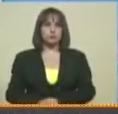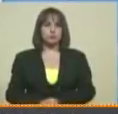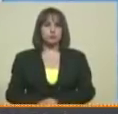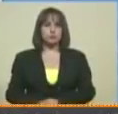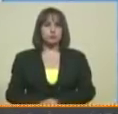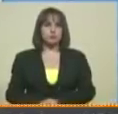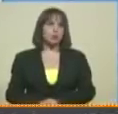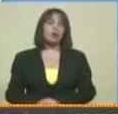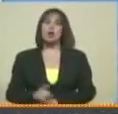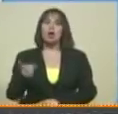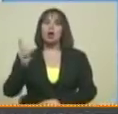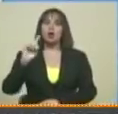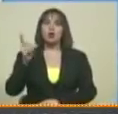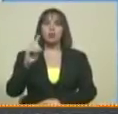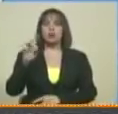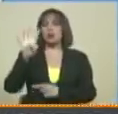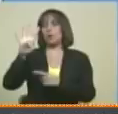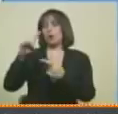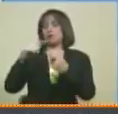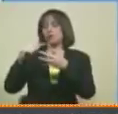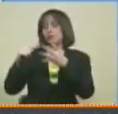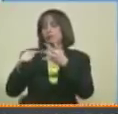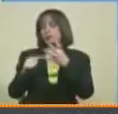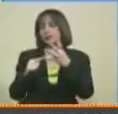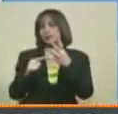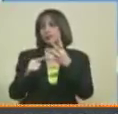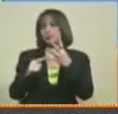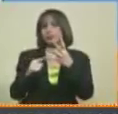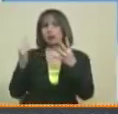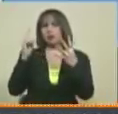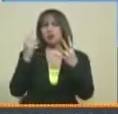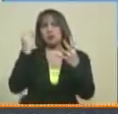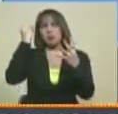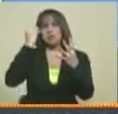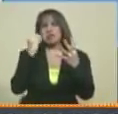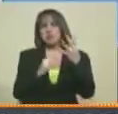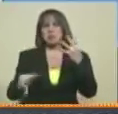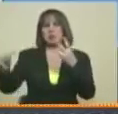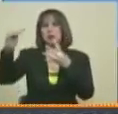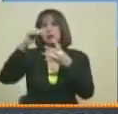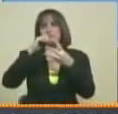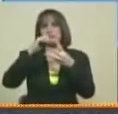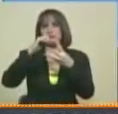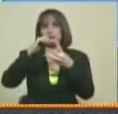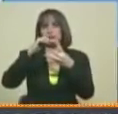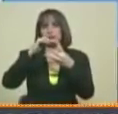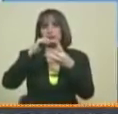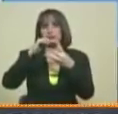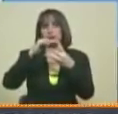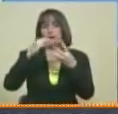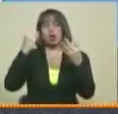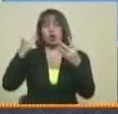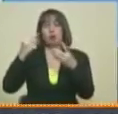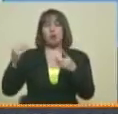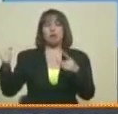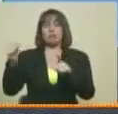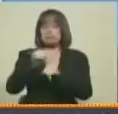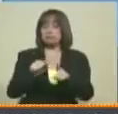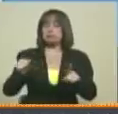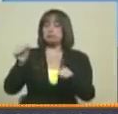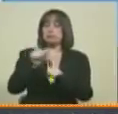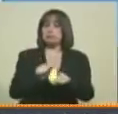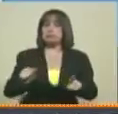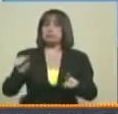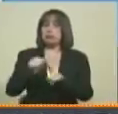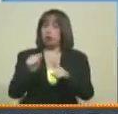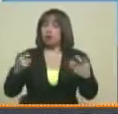no porque esté en cuarto lugar, no, yo lo pondría hasta en primero. Nuestra batalla contra la guerra